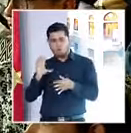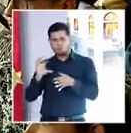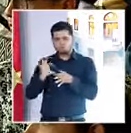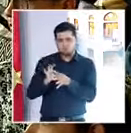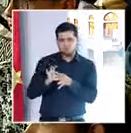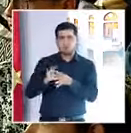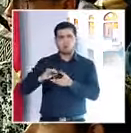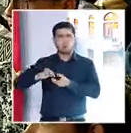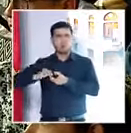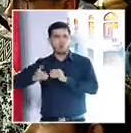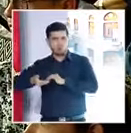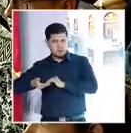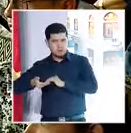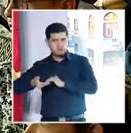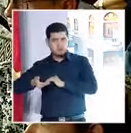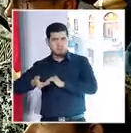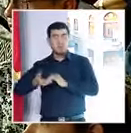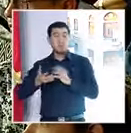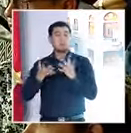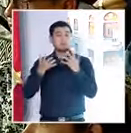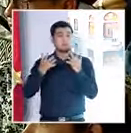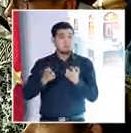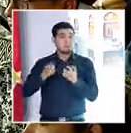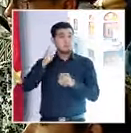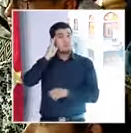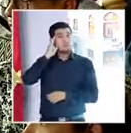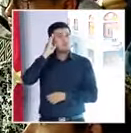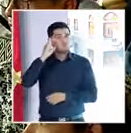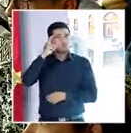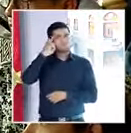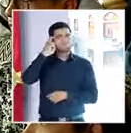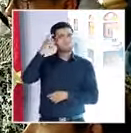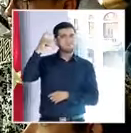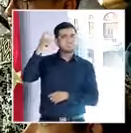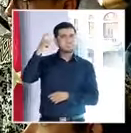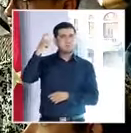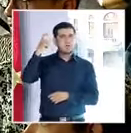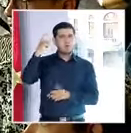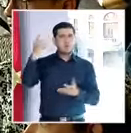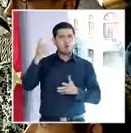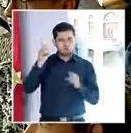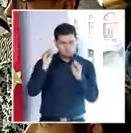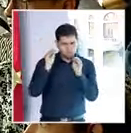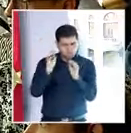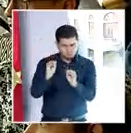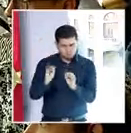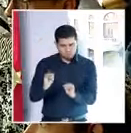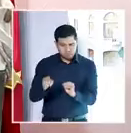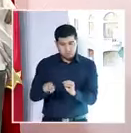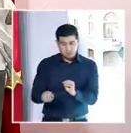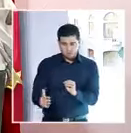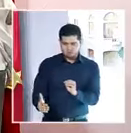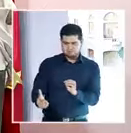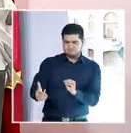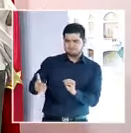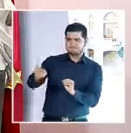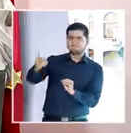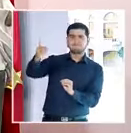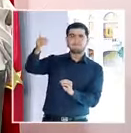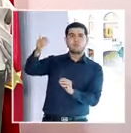Tenemos un sueño que significa construir un nuevo ciudadano norte santandereano. Y para eso